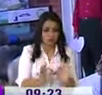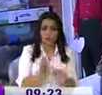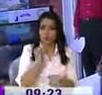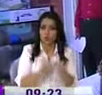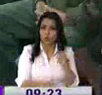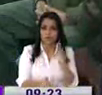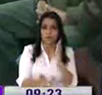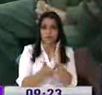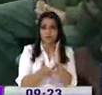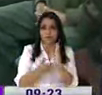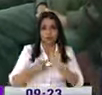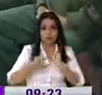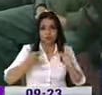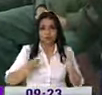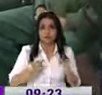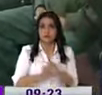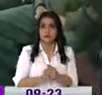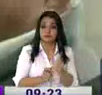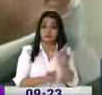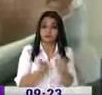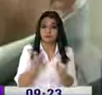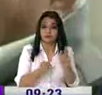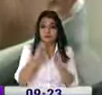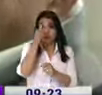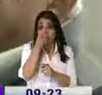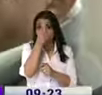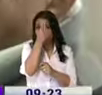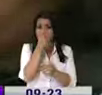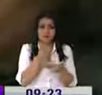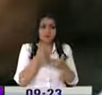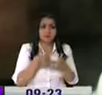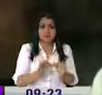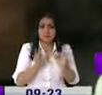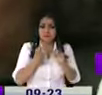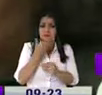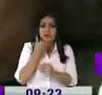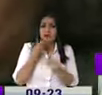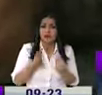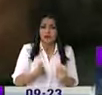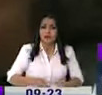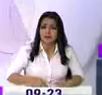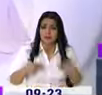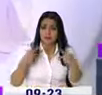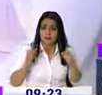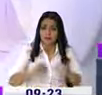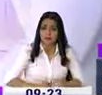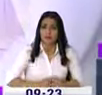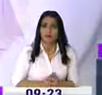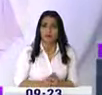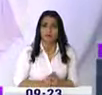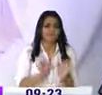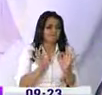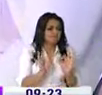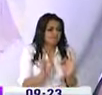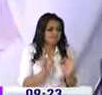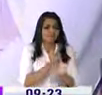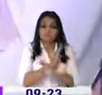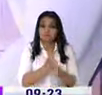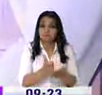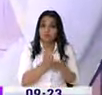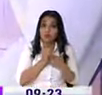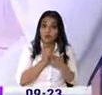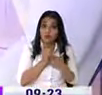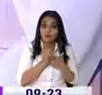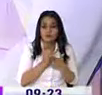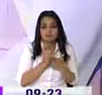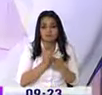última tecnología. Para los pacientes este tipo de operaciones son de gran ayuda para mejorar la calidad de vida. Magnífico, es una ayuda que